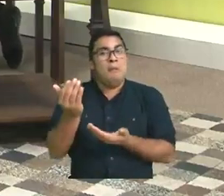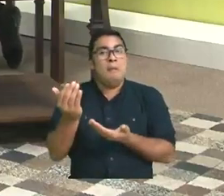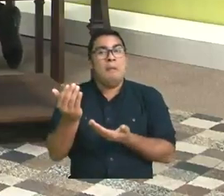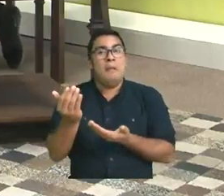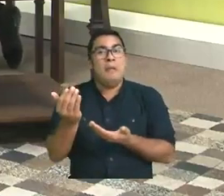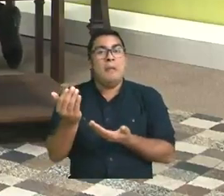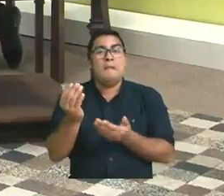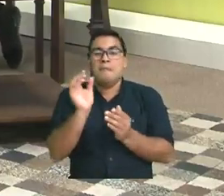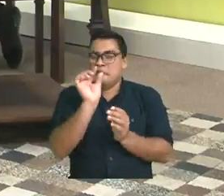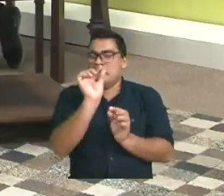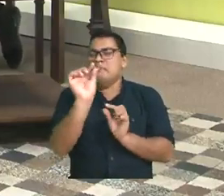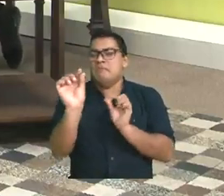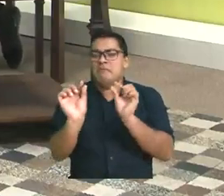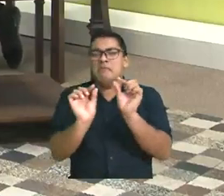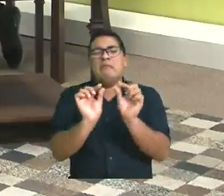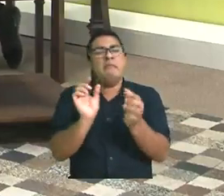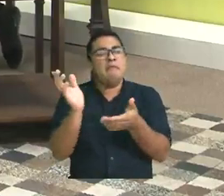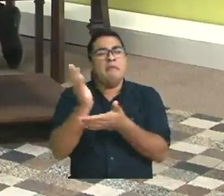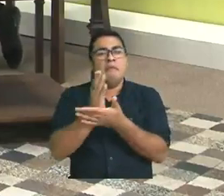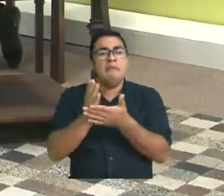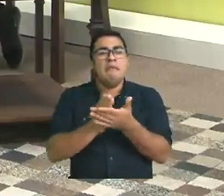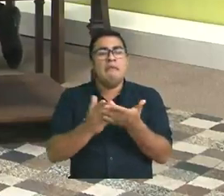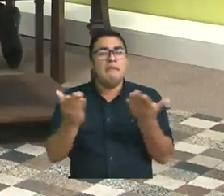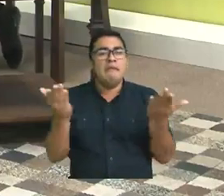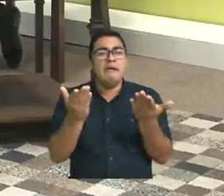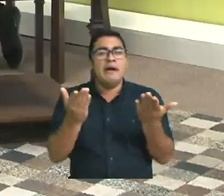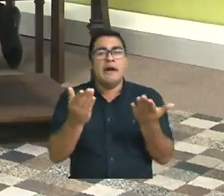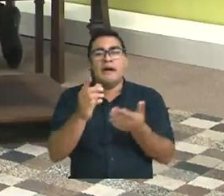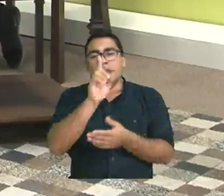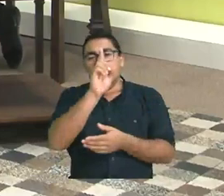muy poco frecuente, se puede presentar apenas en